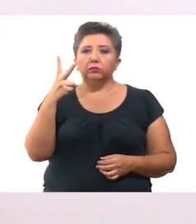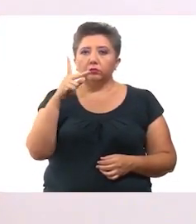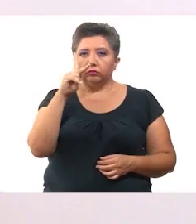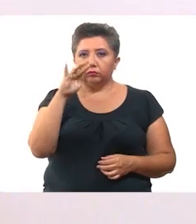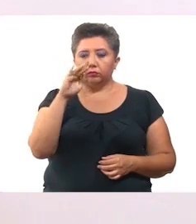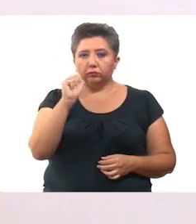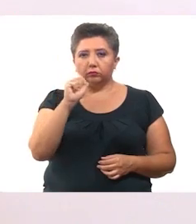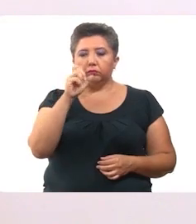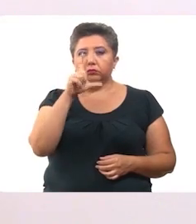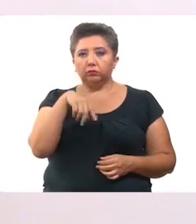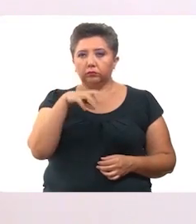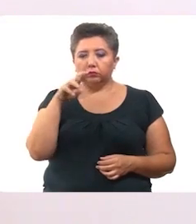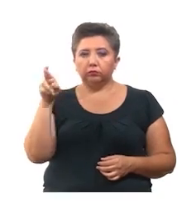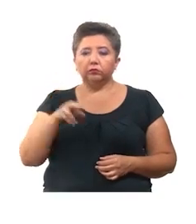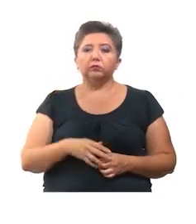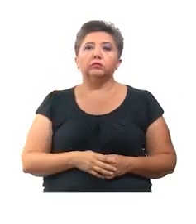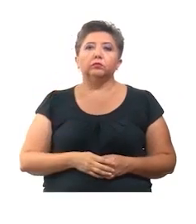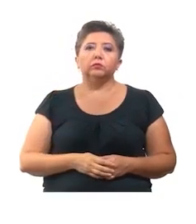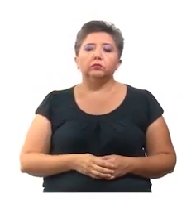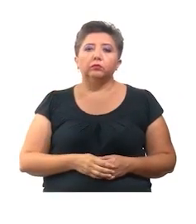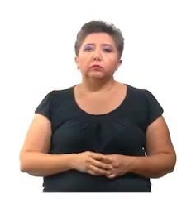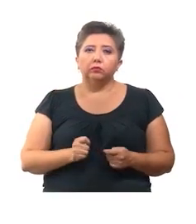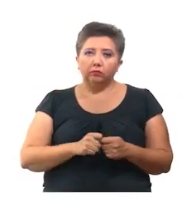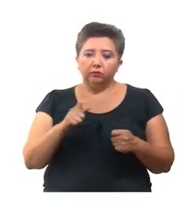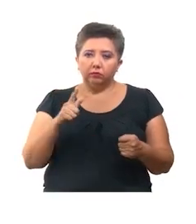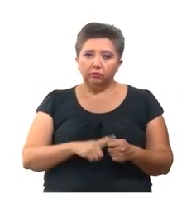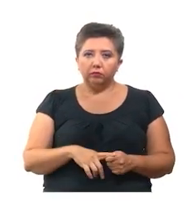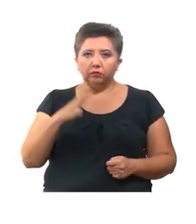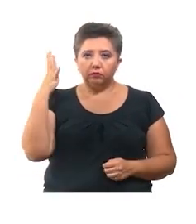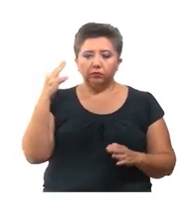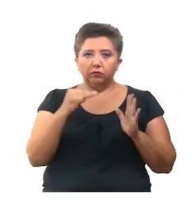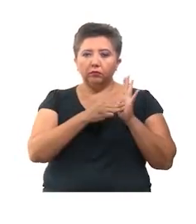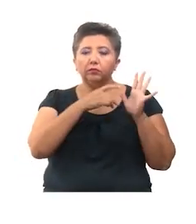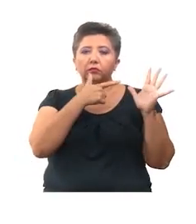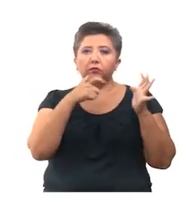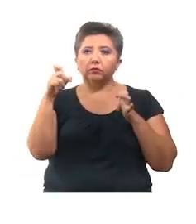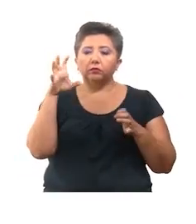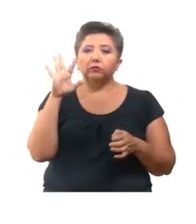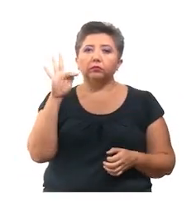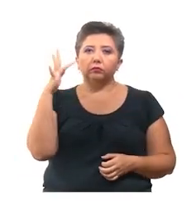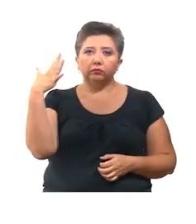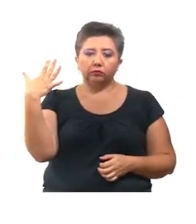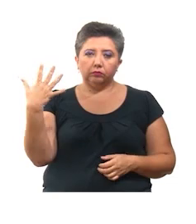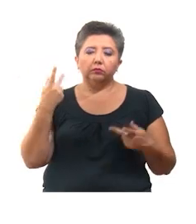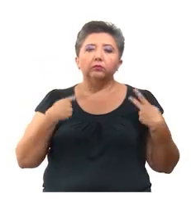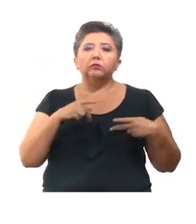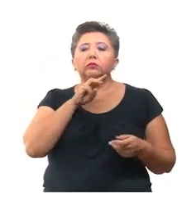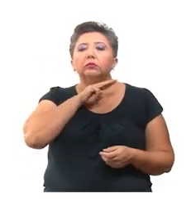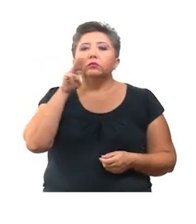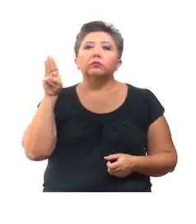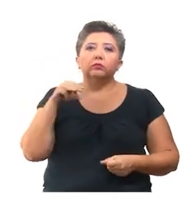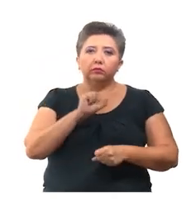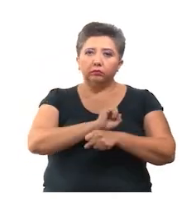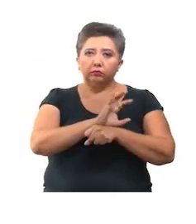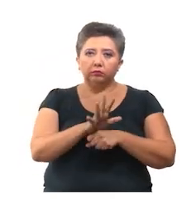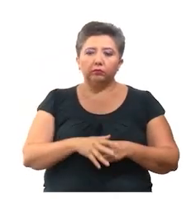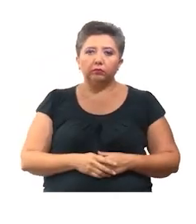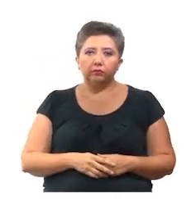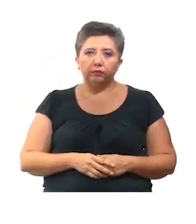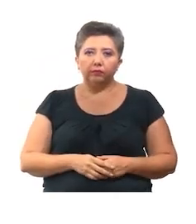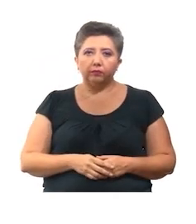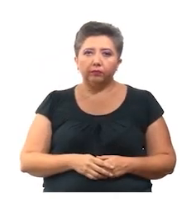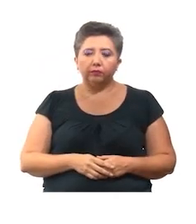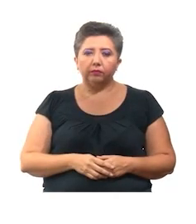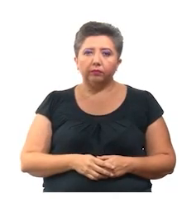Felipe Carrillo Puerto, Quintana Roo. En total, son 4.745 las personas fallecidas a causa del